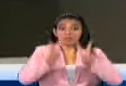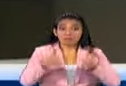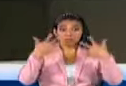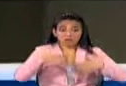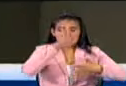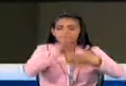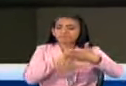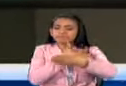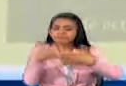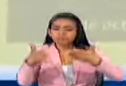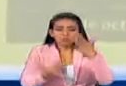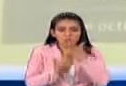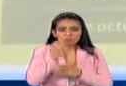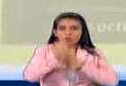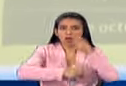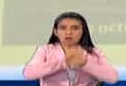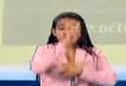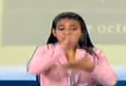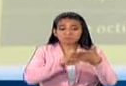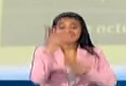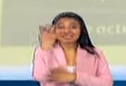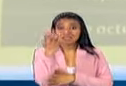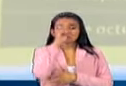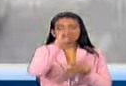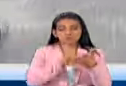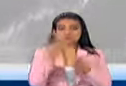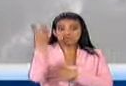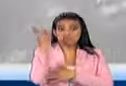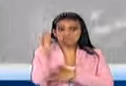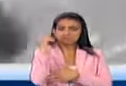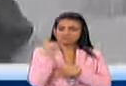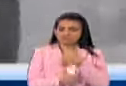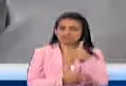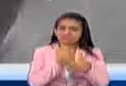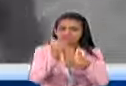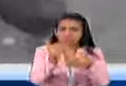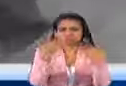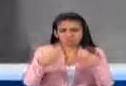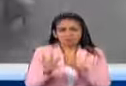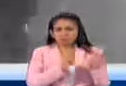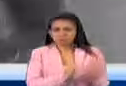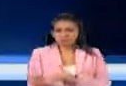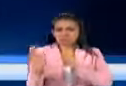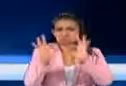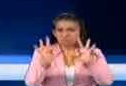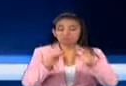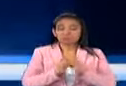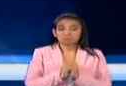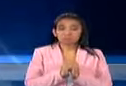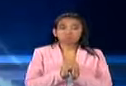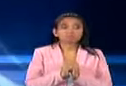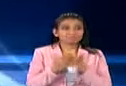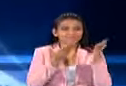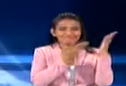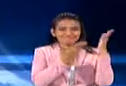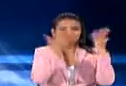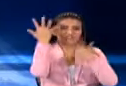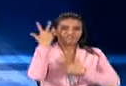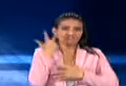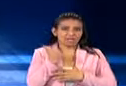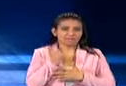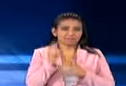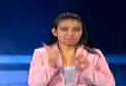cronograma establecido para el año lectivo 2015-2016 avanza de acuerdo a lo planificado. El 1 de septiembre inician